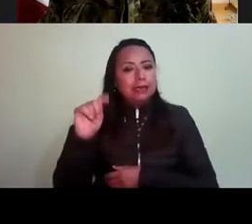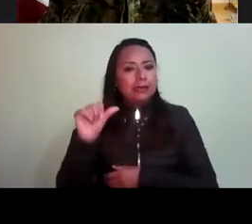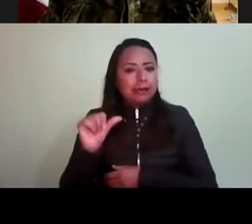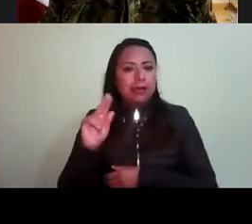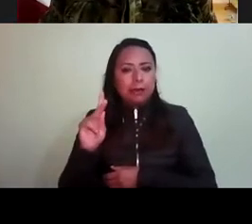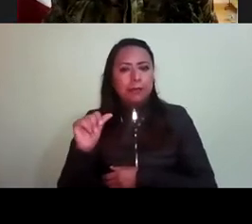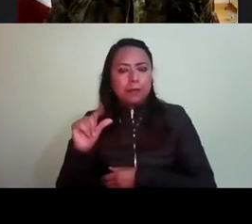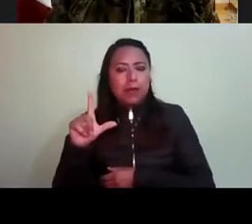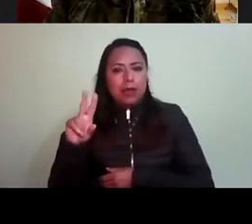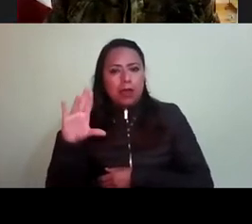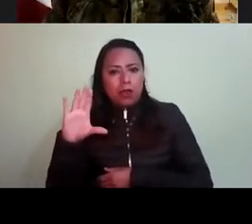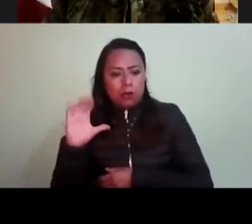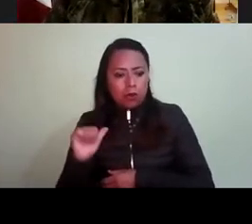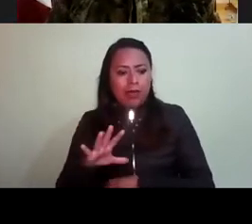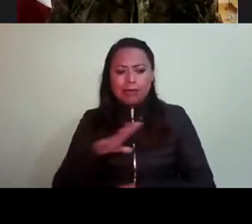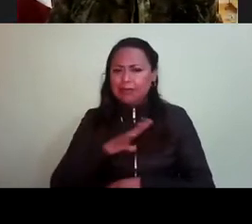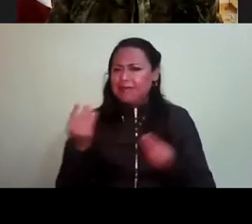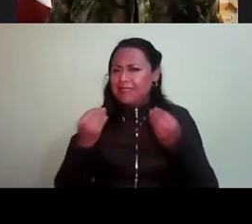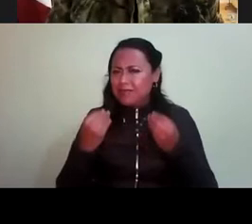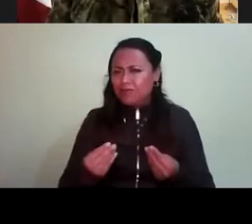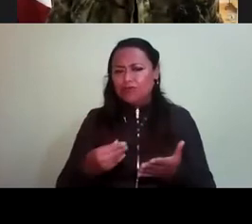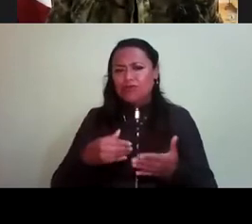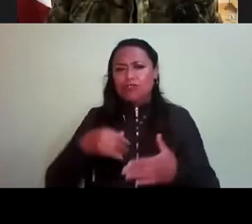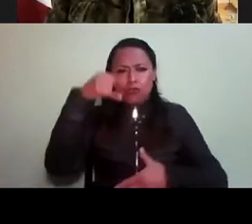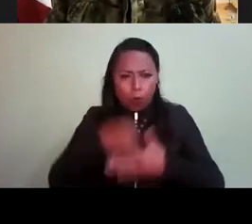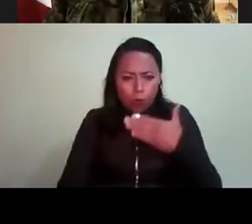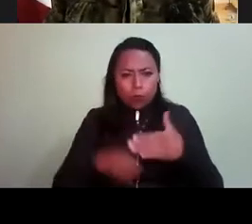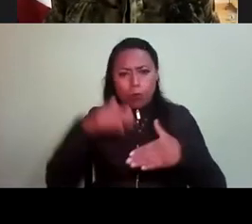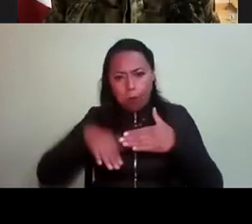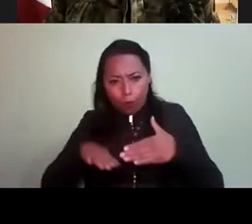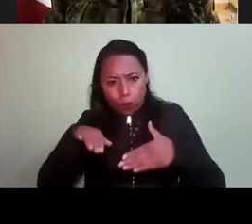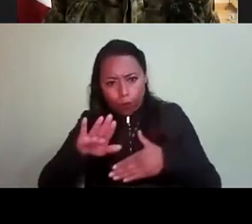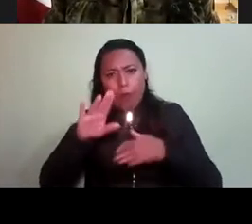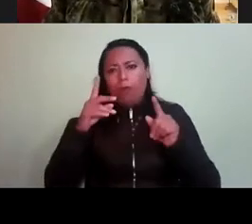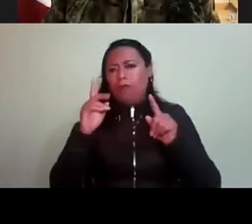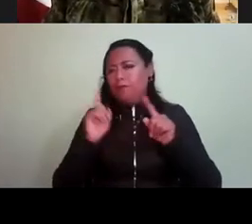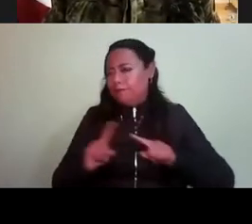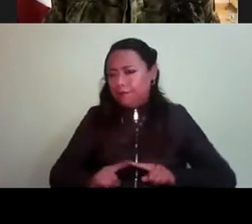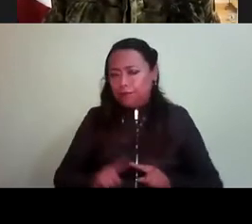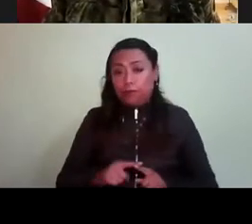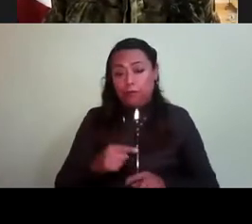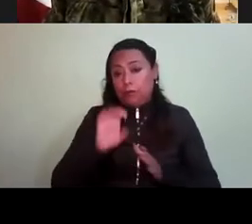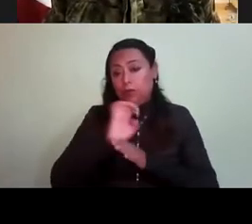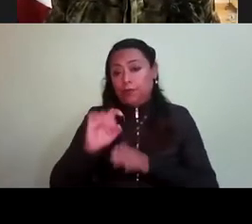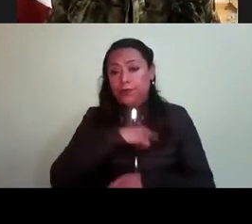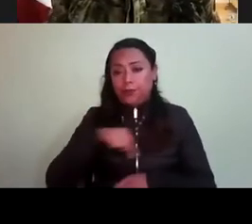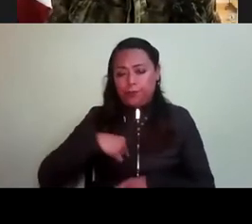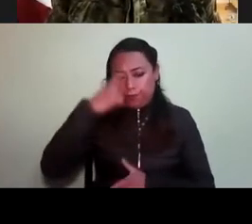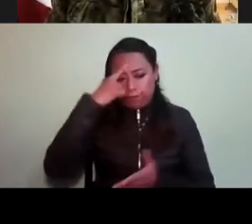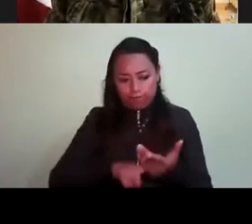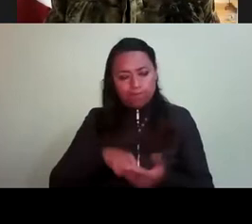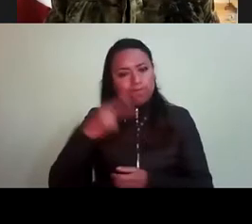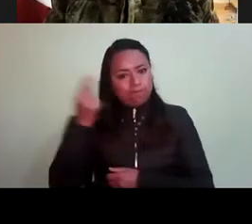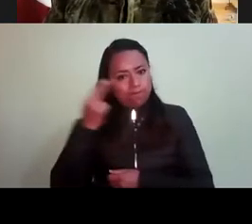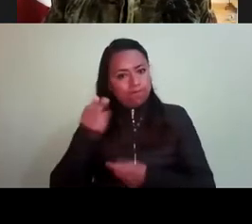múltiples baches, hoyos, vados, y creemos que deben de